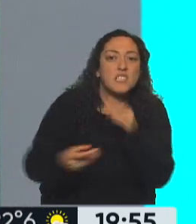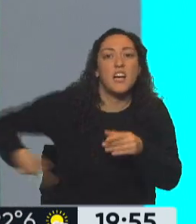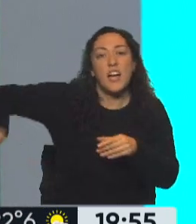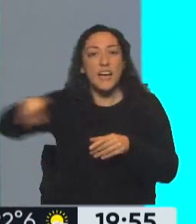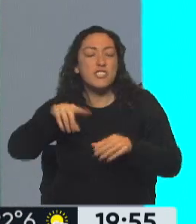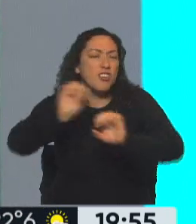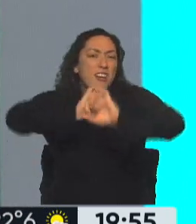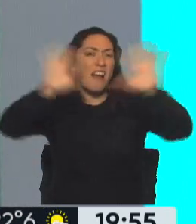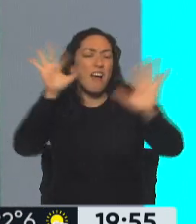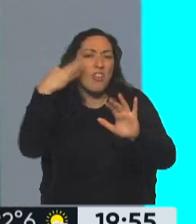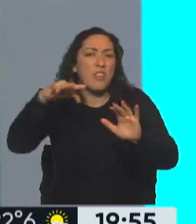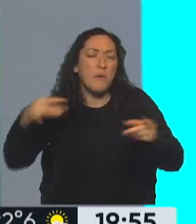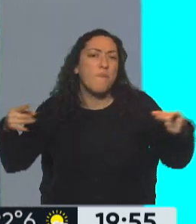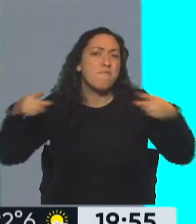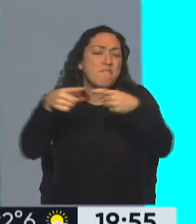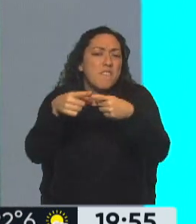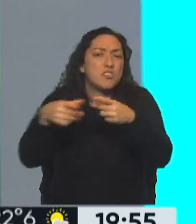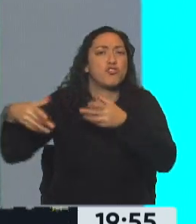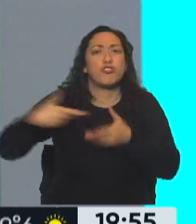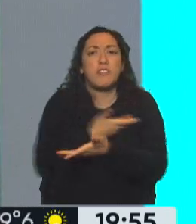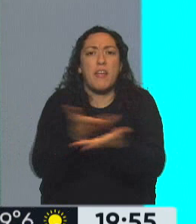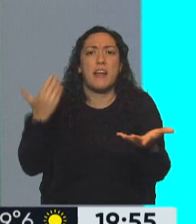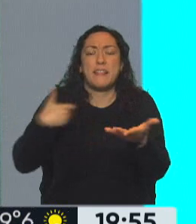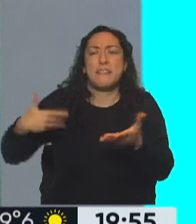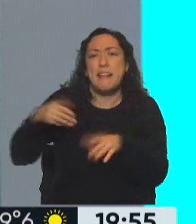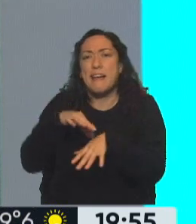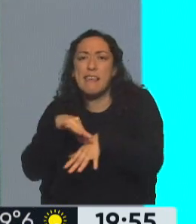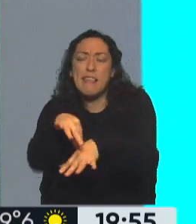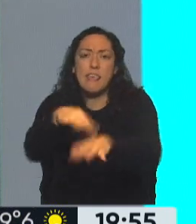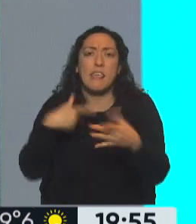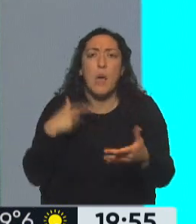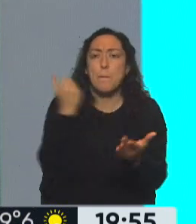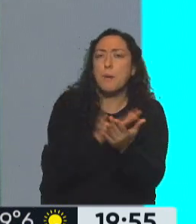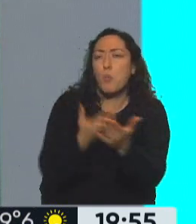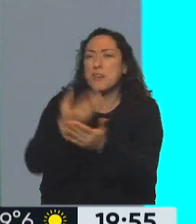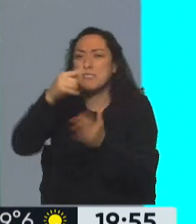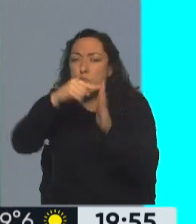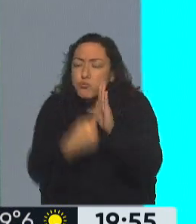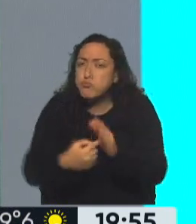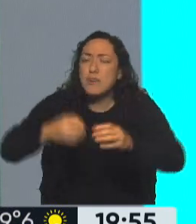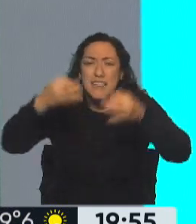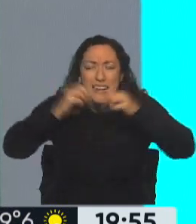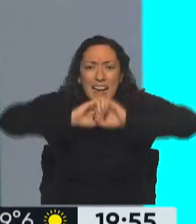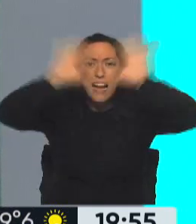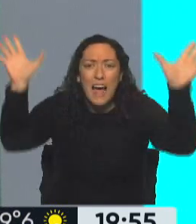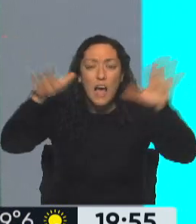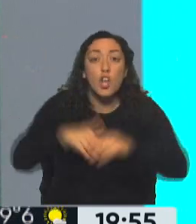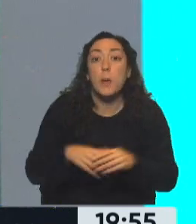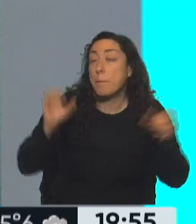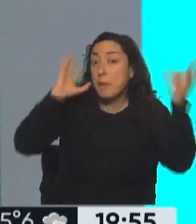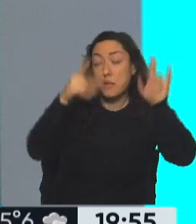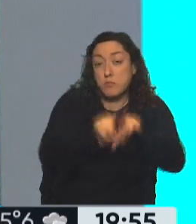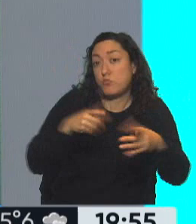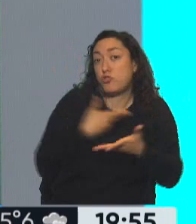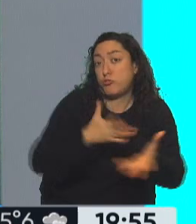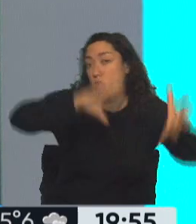bien clara hacia dónde quiere llevar a la sociedad argentina y las propuestas bien sólidas. ¿Qué es lo que tiene Milei? Nos va a llevar a la destrucción de la sociedad